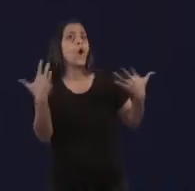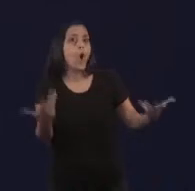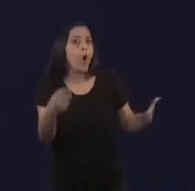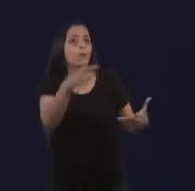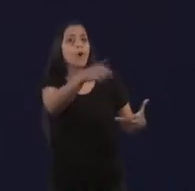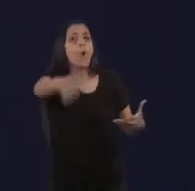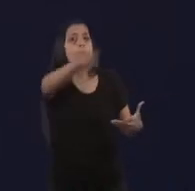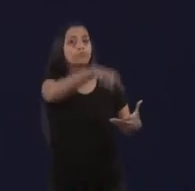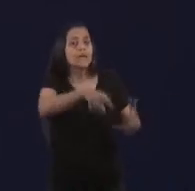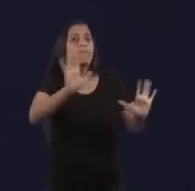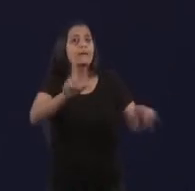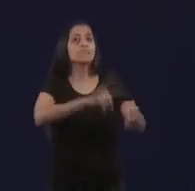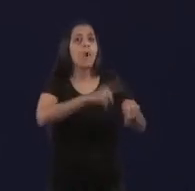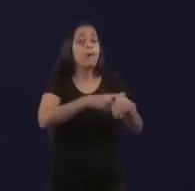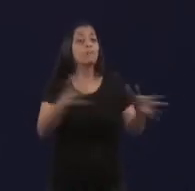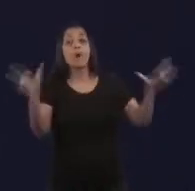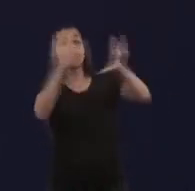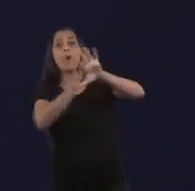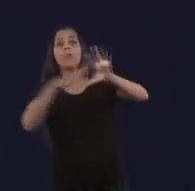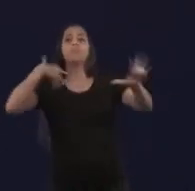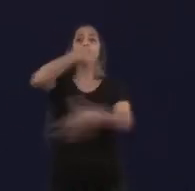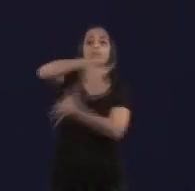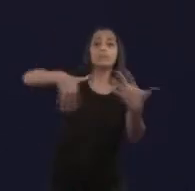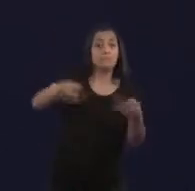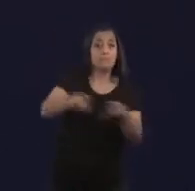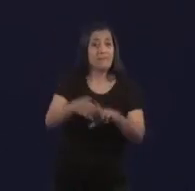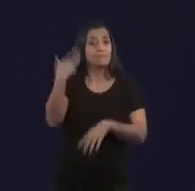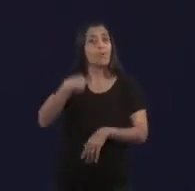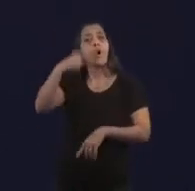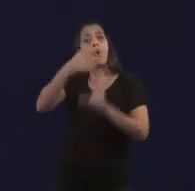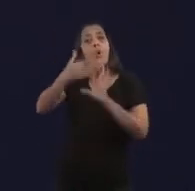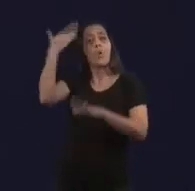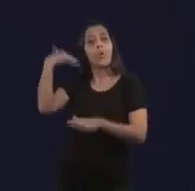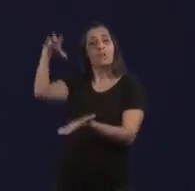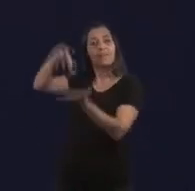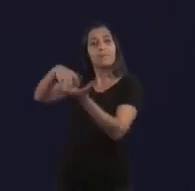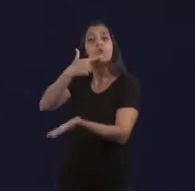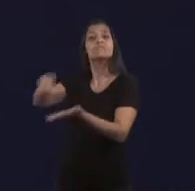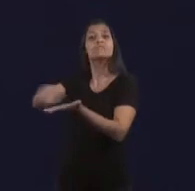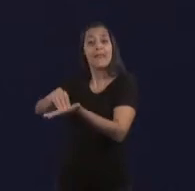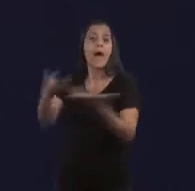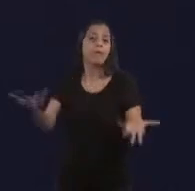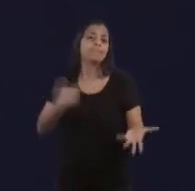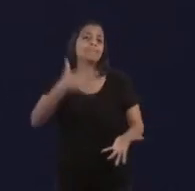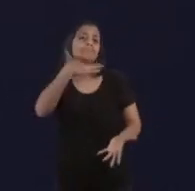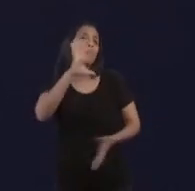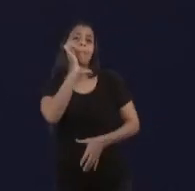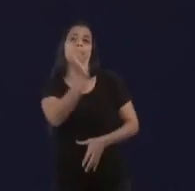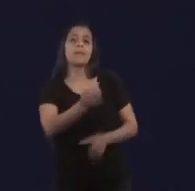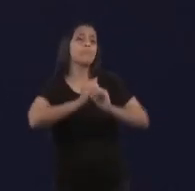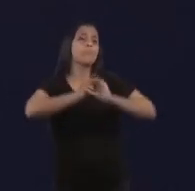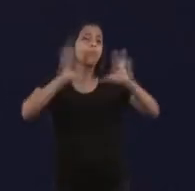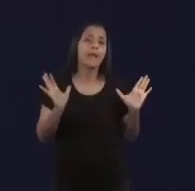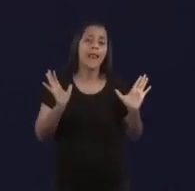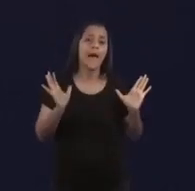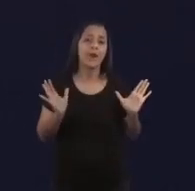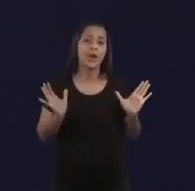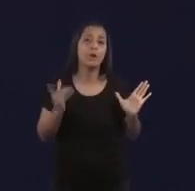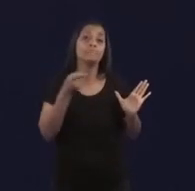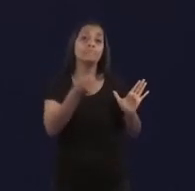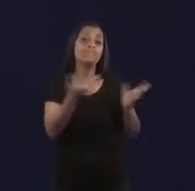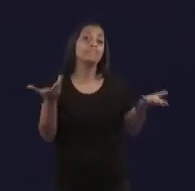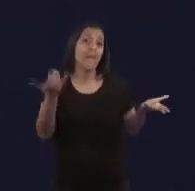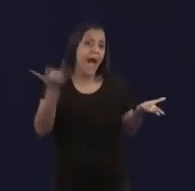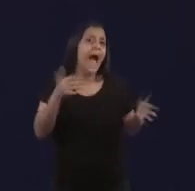episodios como fueron, o tantos otros, digo, pero como fue el último en el Senado, bueno, entiendo que claramente tiene ese tipo de